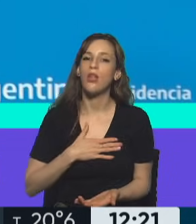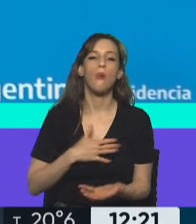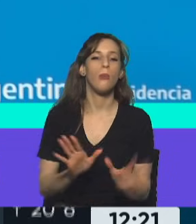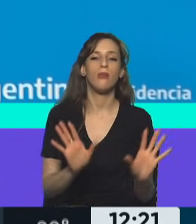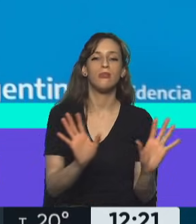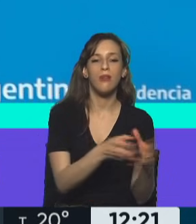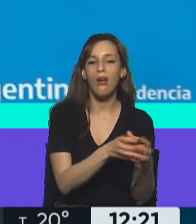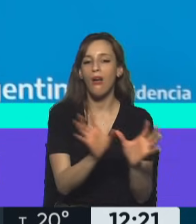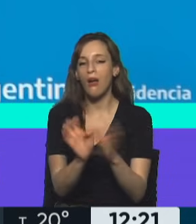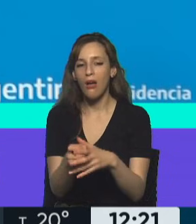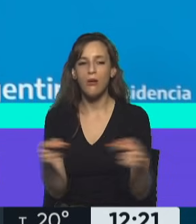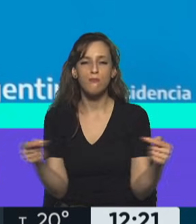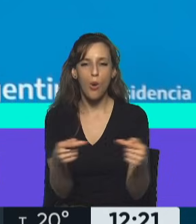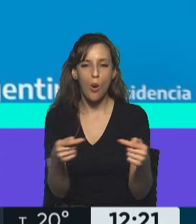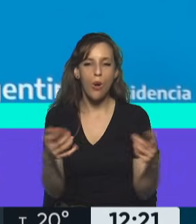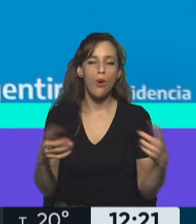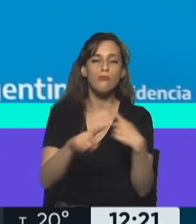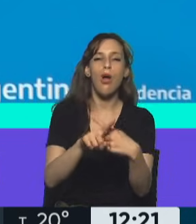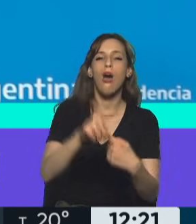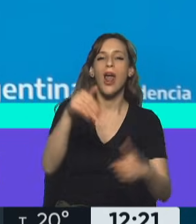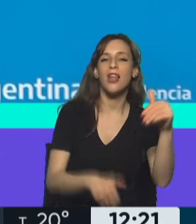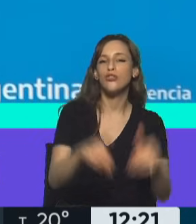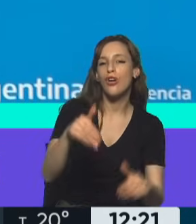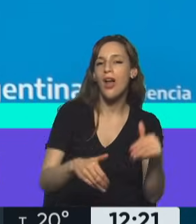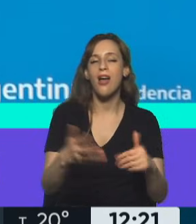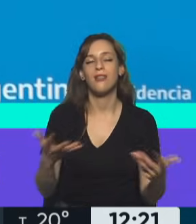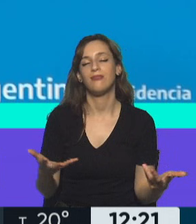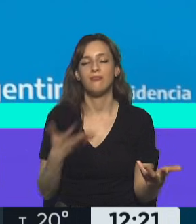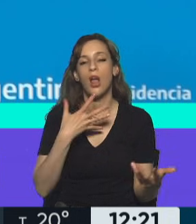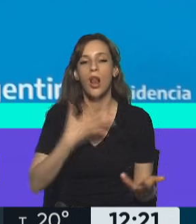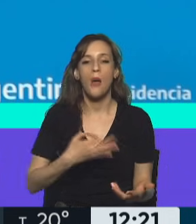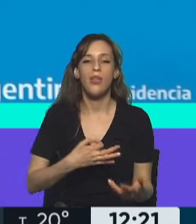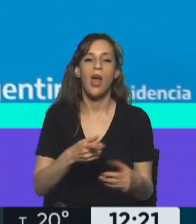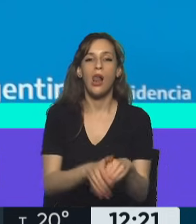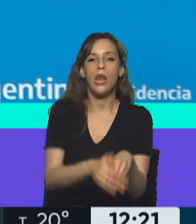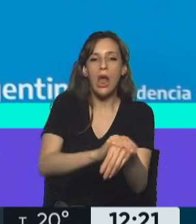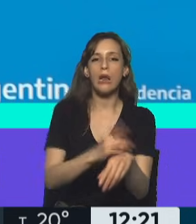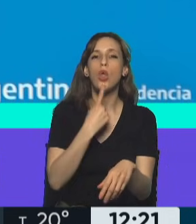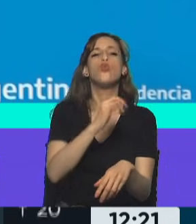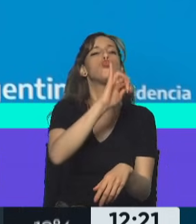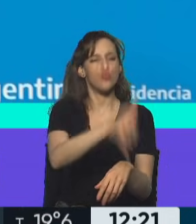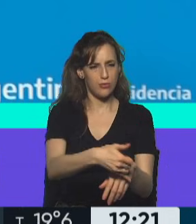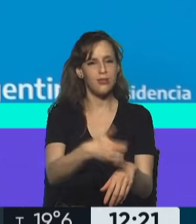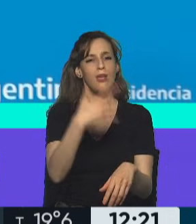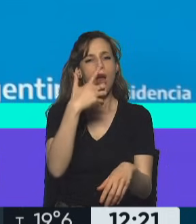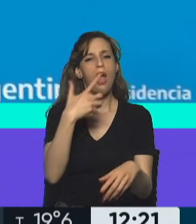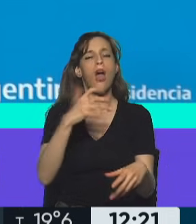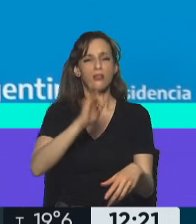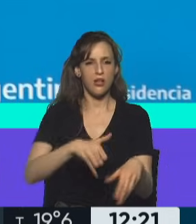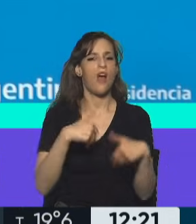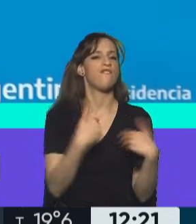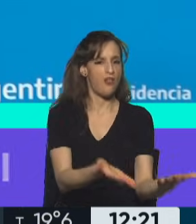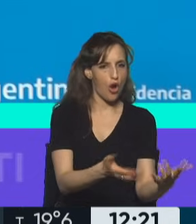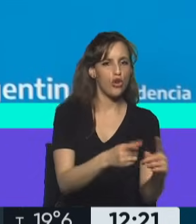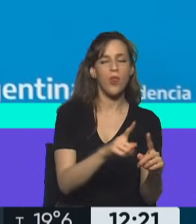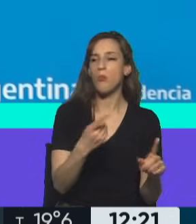año electoral, y nos parece que eso hace mucho daño, la idea de que Rodríguez Larreta primero diga que sí a un acuerdo y después diga que no, porque los sectores más duros de su partido